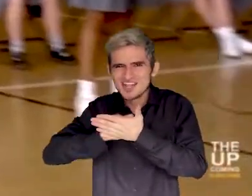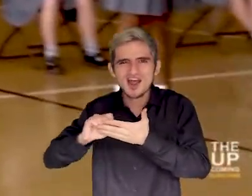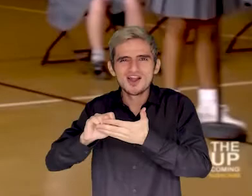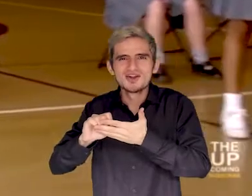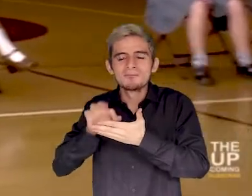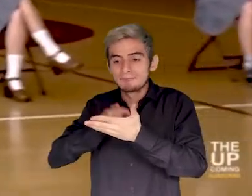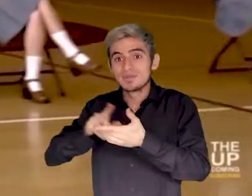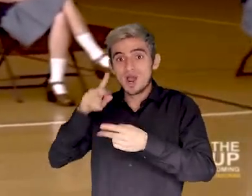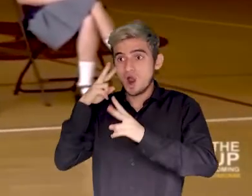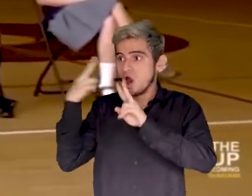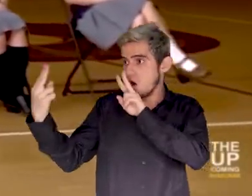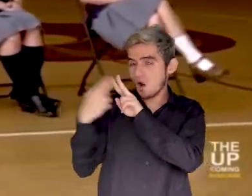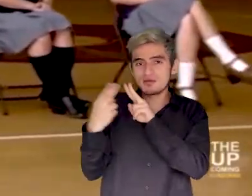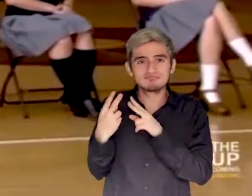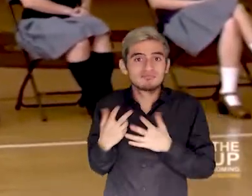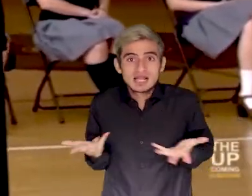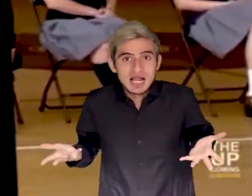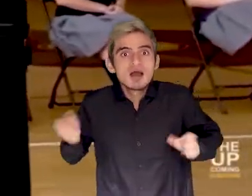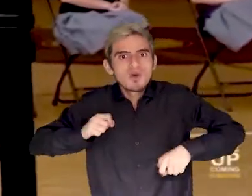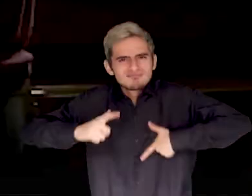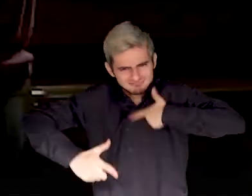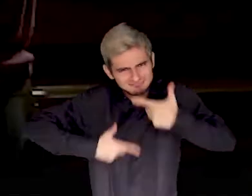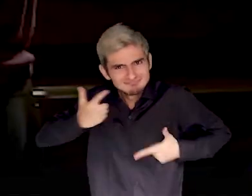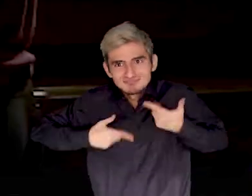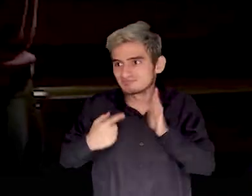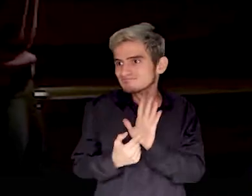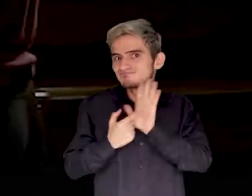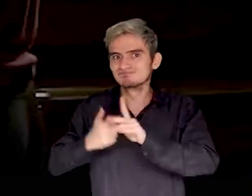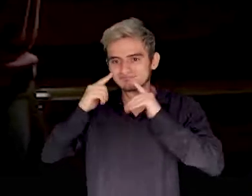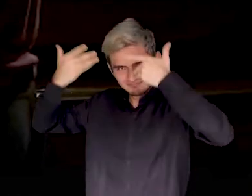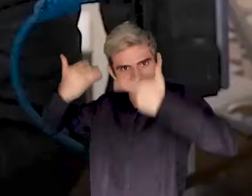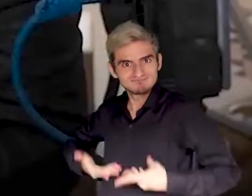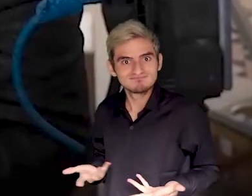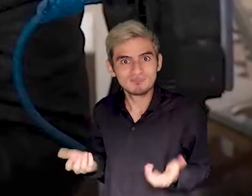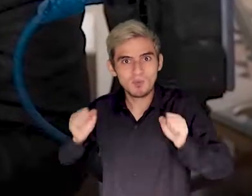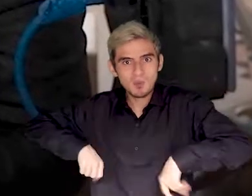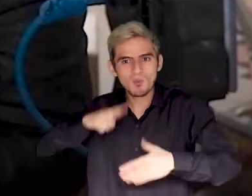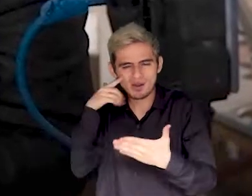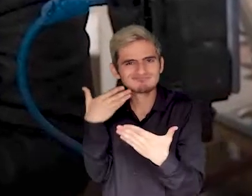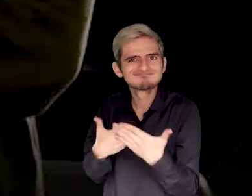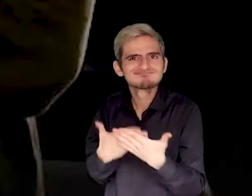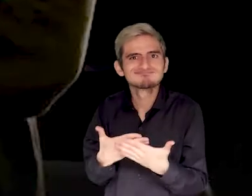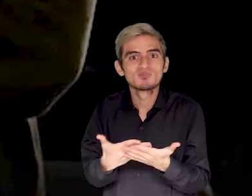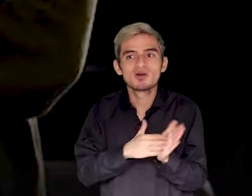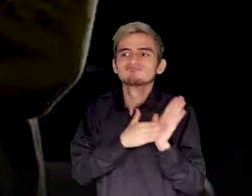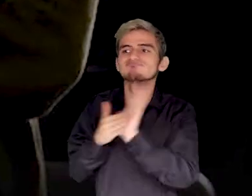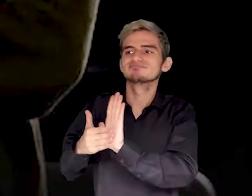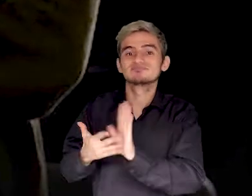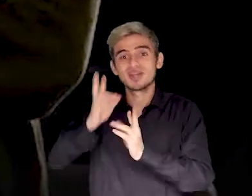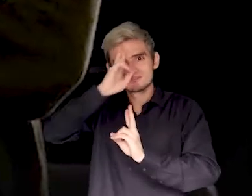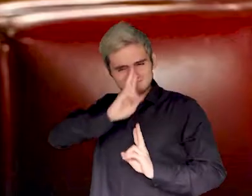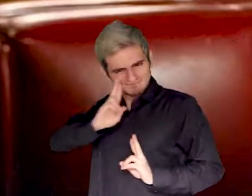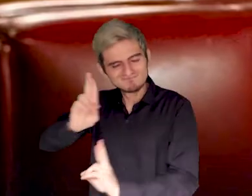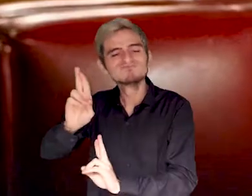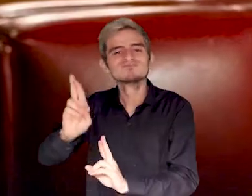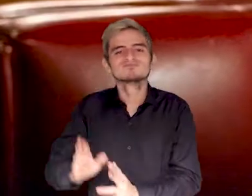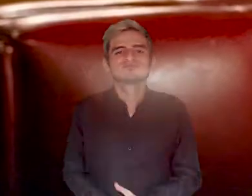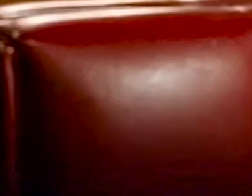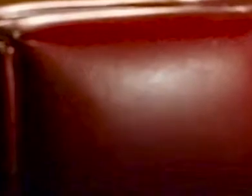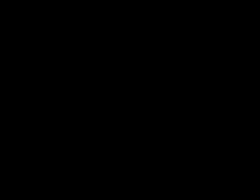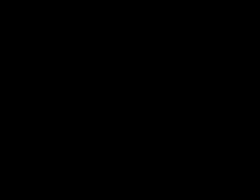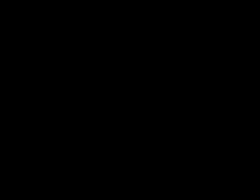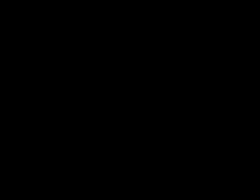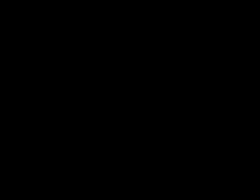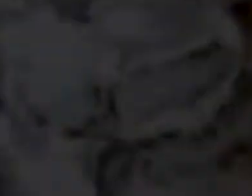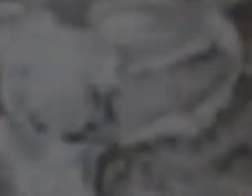y grandes desconocidas a las que les debemos lo que hoy somos y que nunca deberían ser olvidadas. A ellas les rendimos este homenaje.